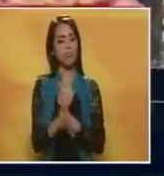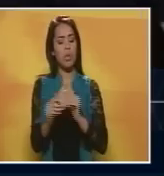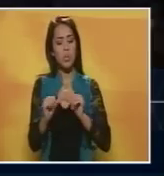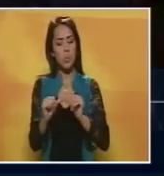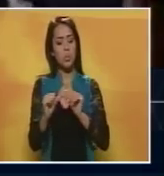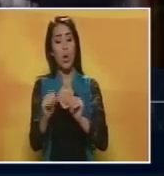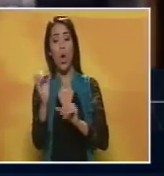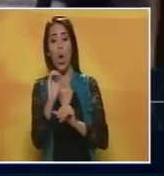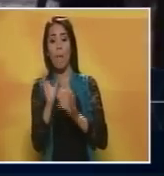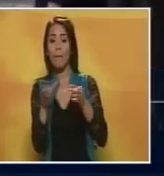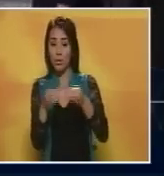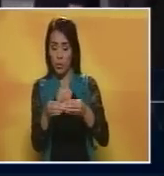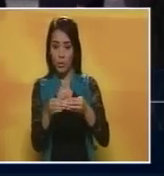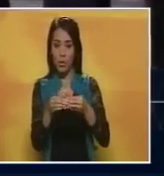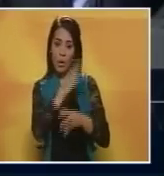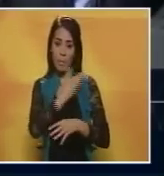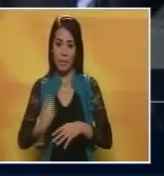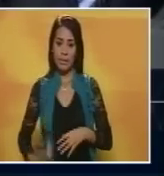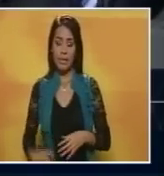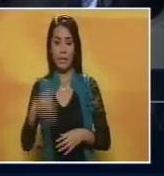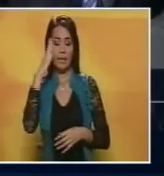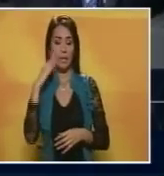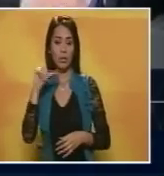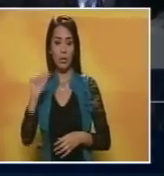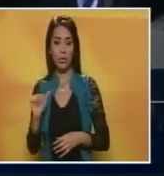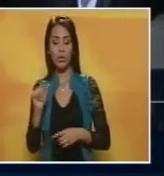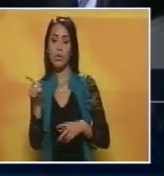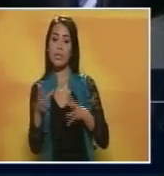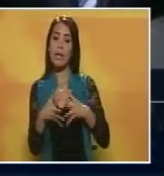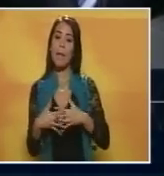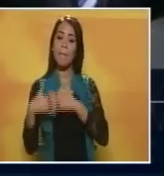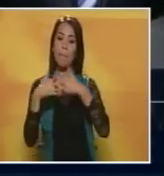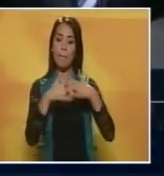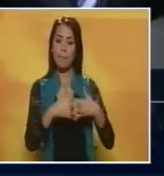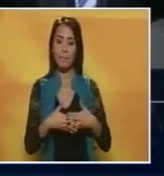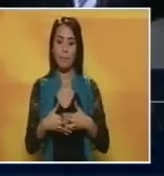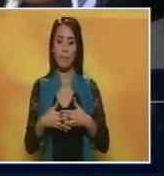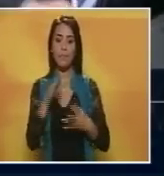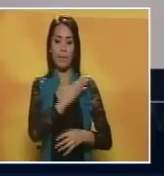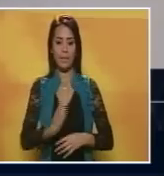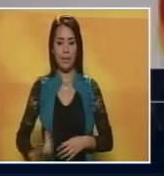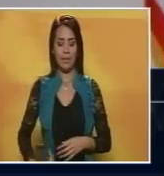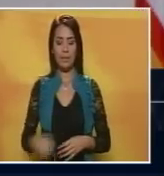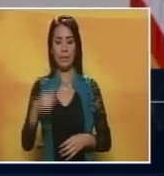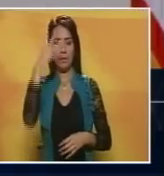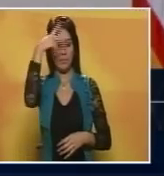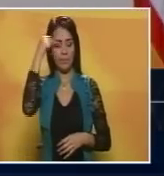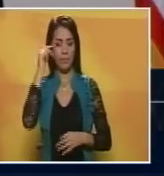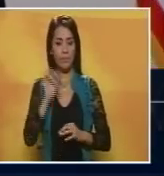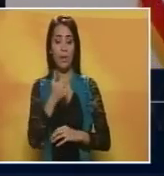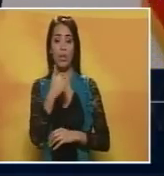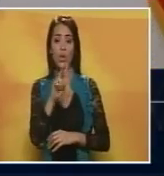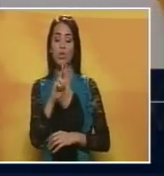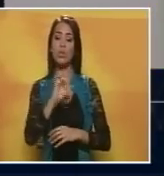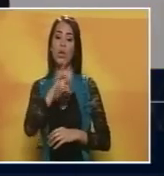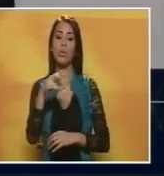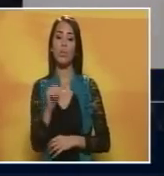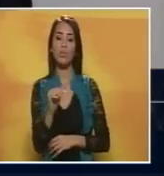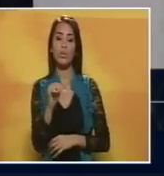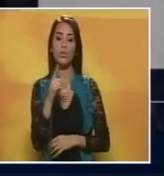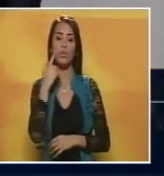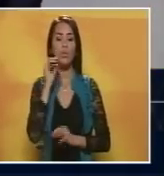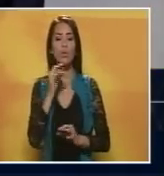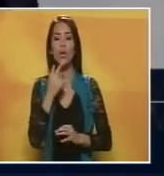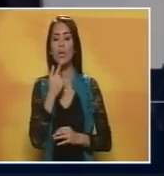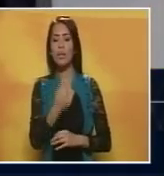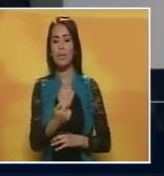adelante con la cumbre entre su líder kim jong hoon y el presidente estadounidense donald trump prevista para el 12 de junio esto debido a los